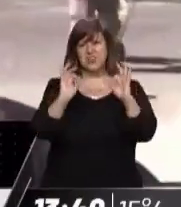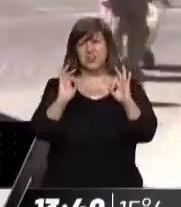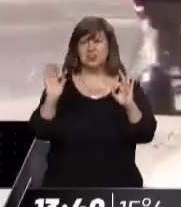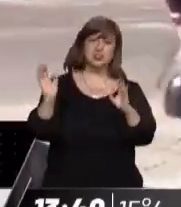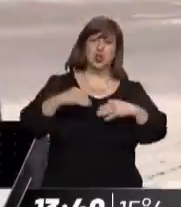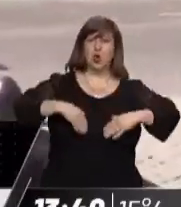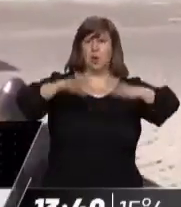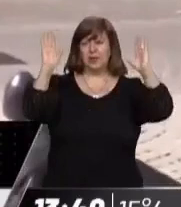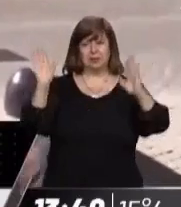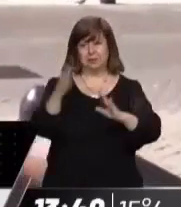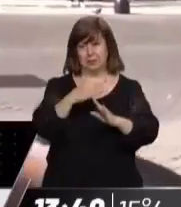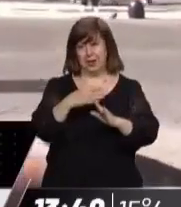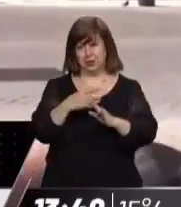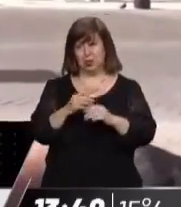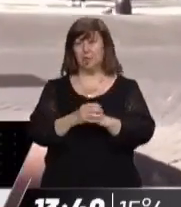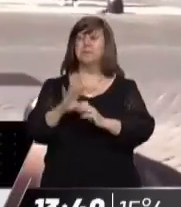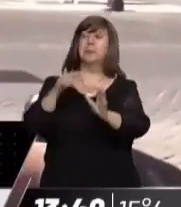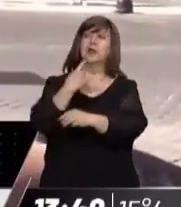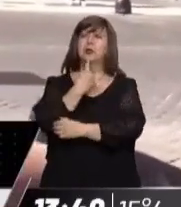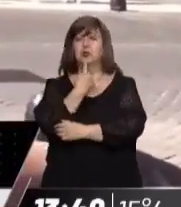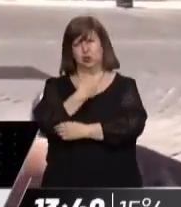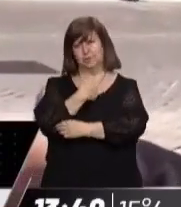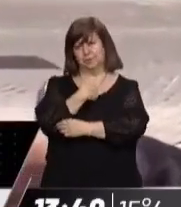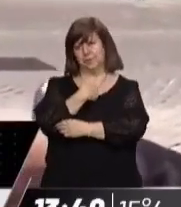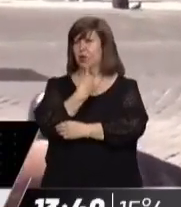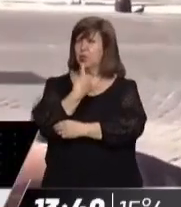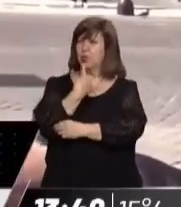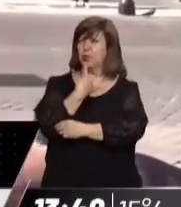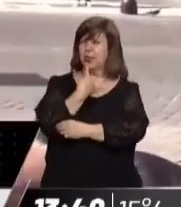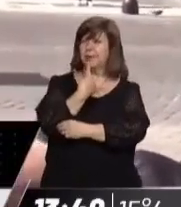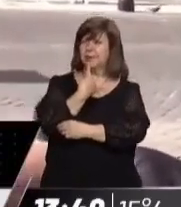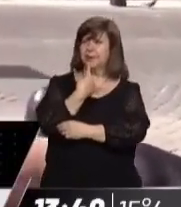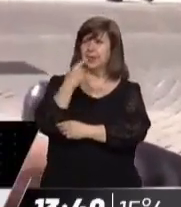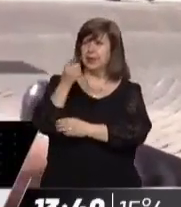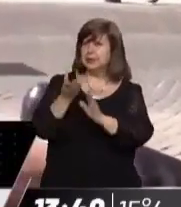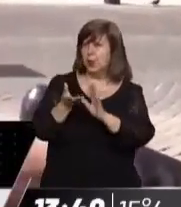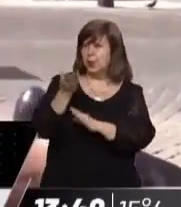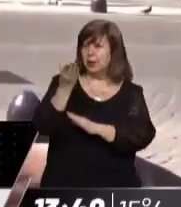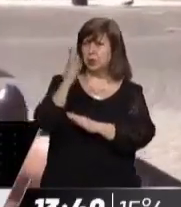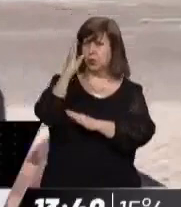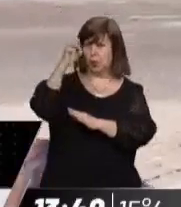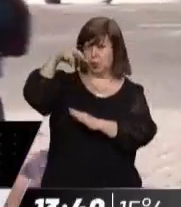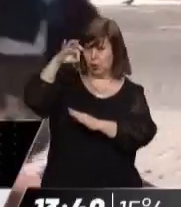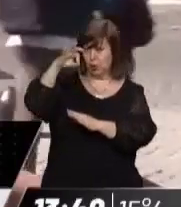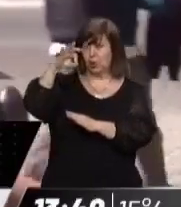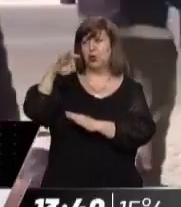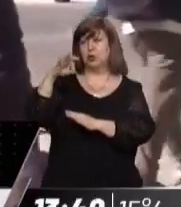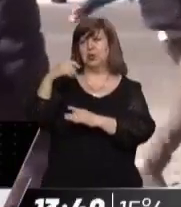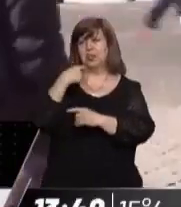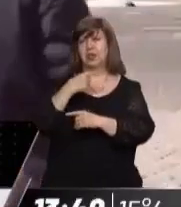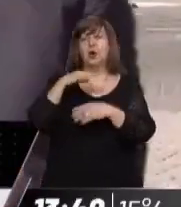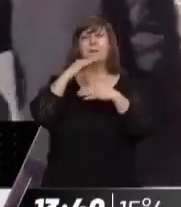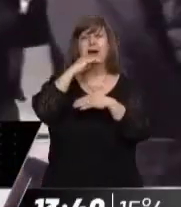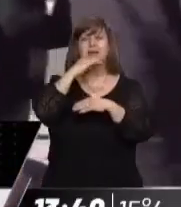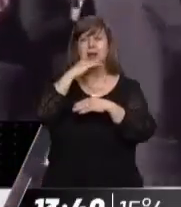Lo que me ha quedado en la duda es que si ese aumento o ese bono de refuerzo